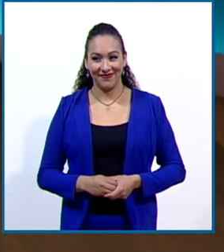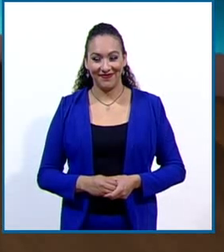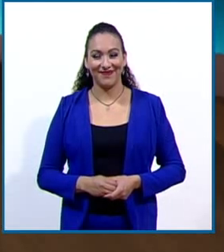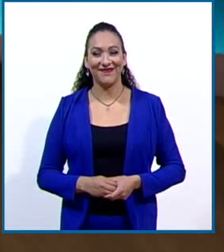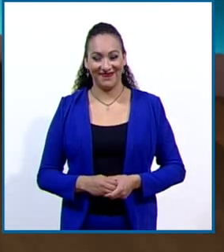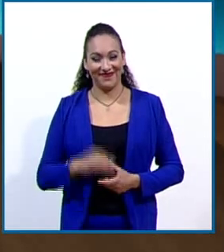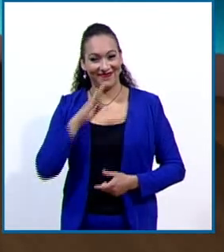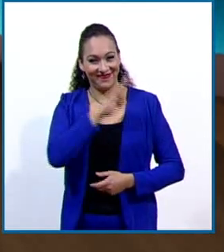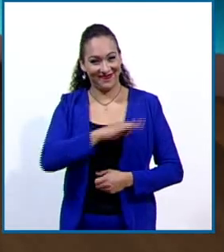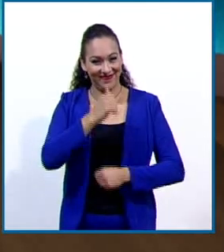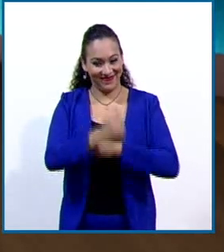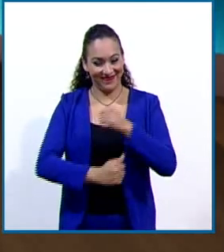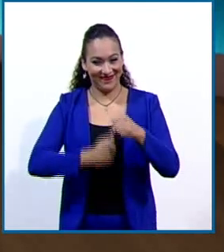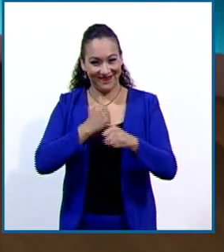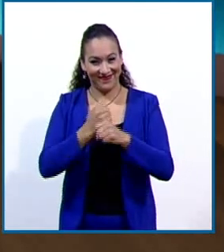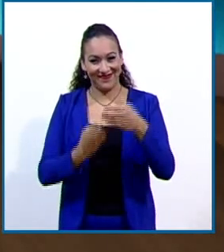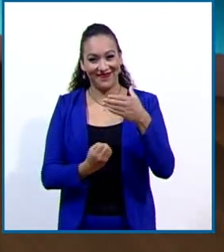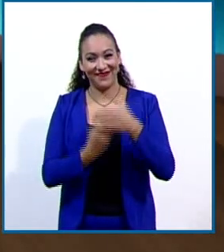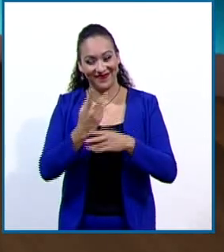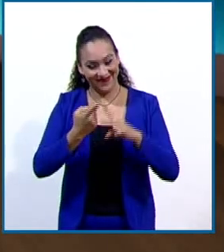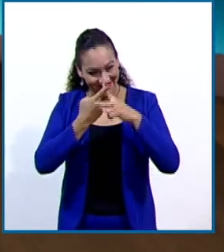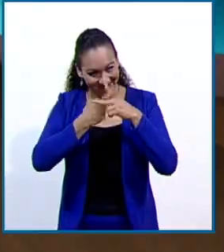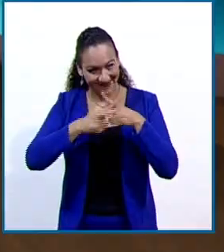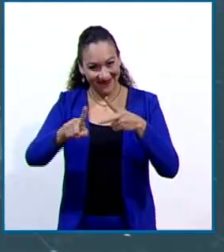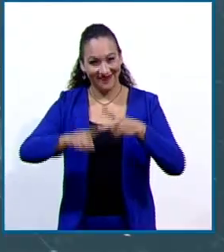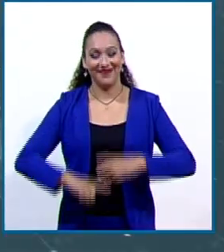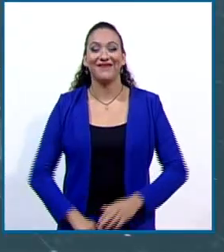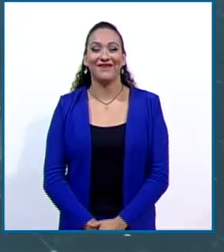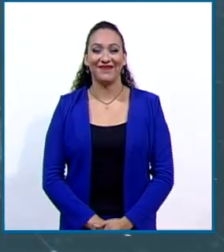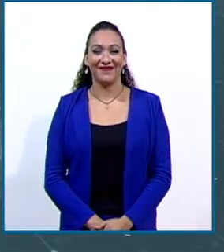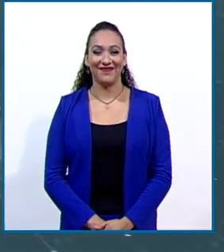nuevo. Y es así como iniciamos.